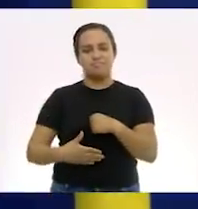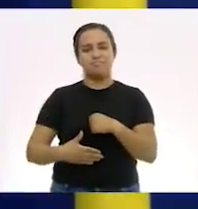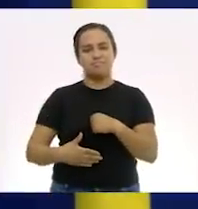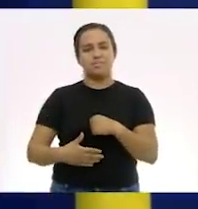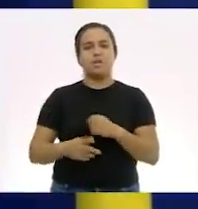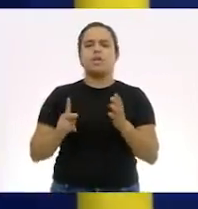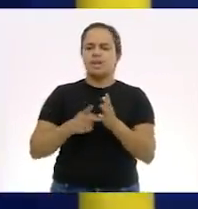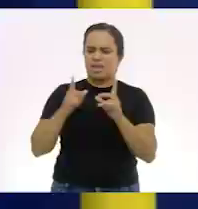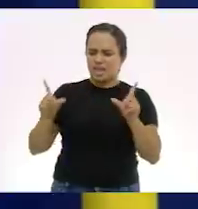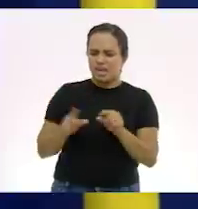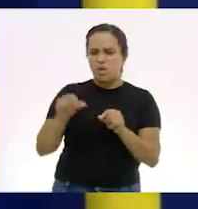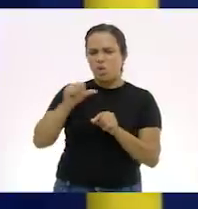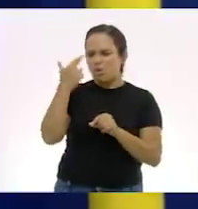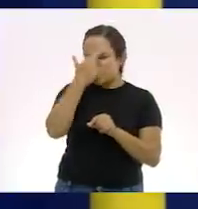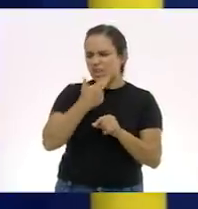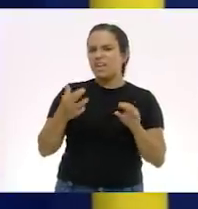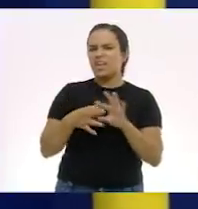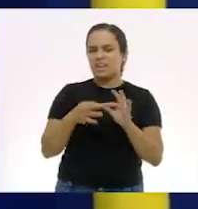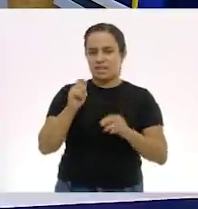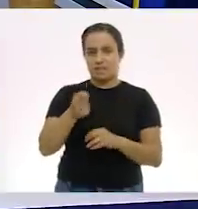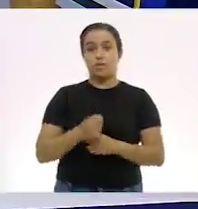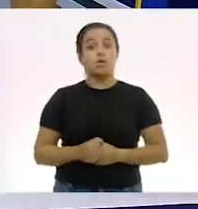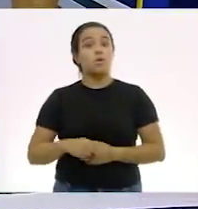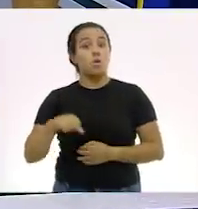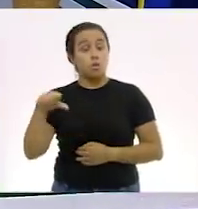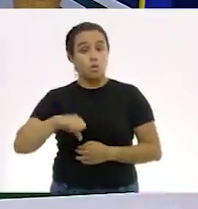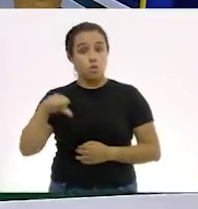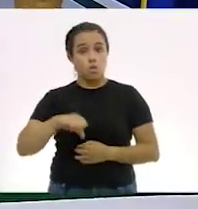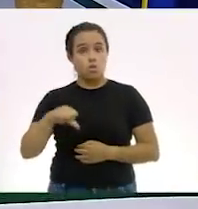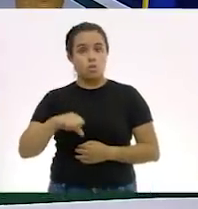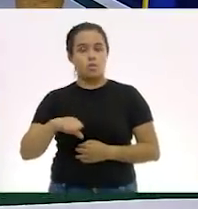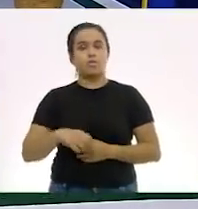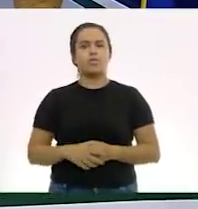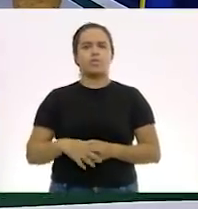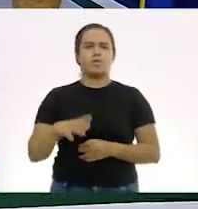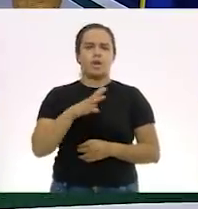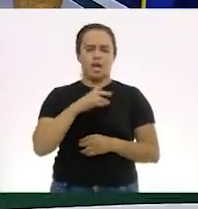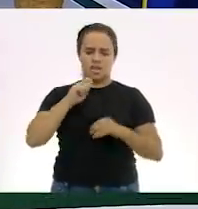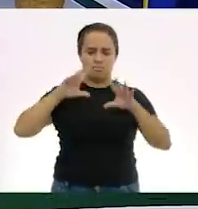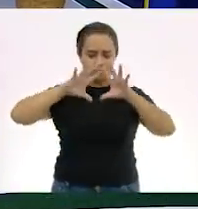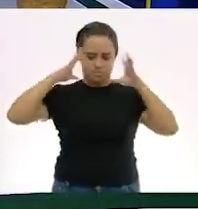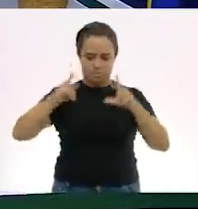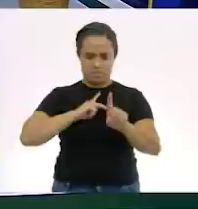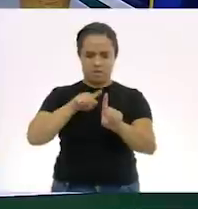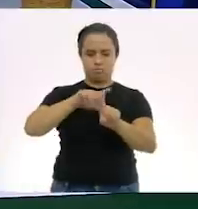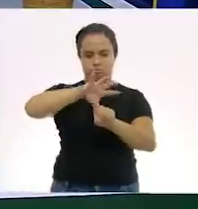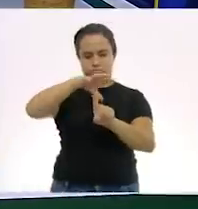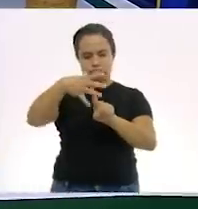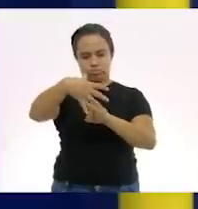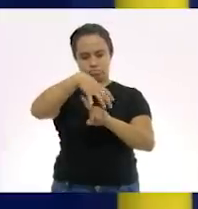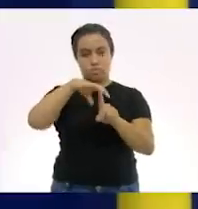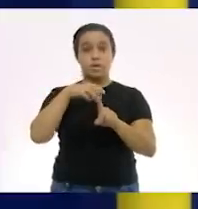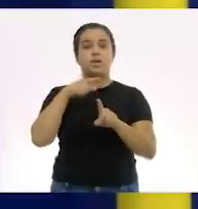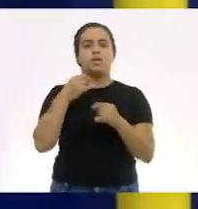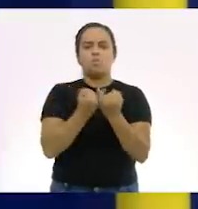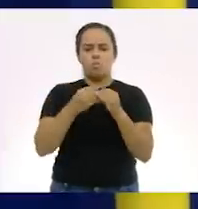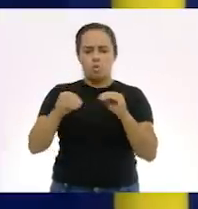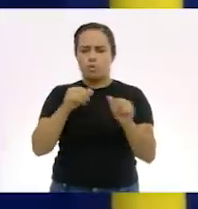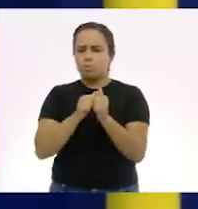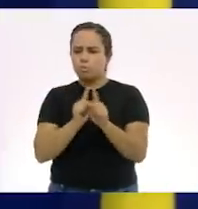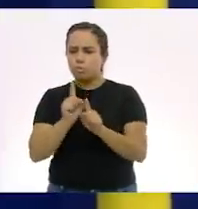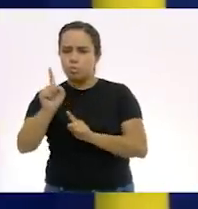acción. Así es. Tiene que ser una rana creíble. No, una rana creíble que brinque, que